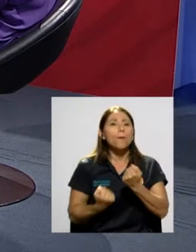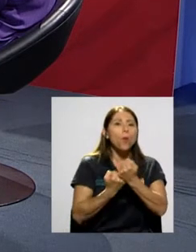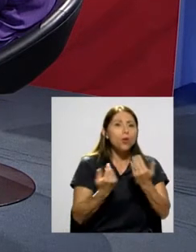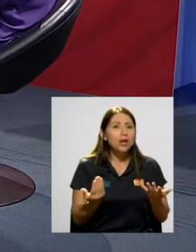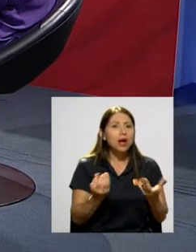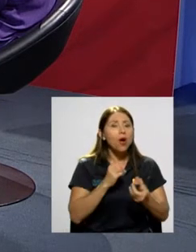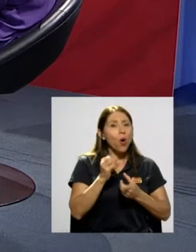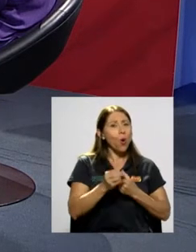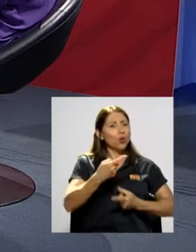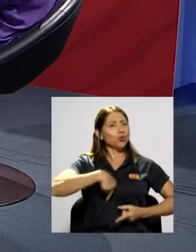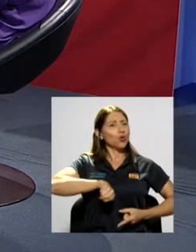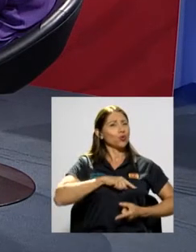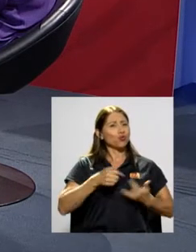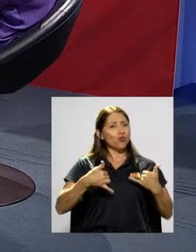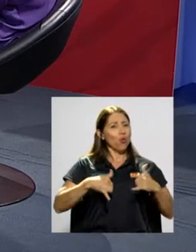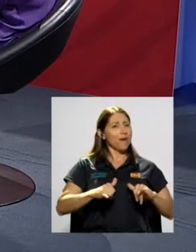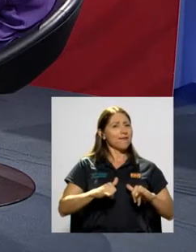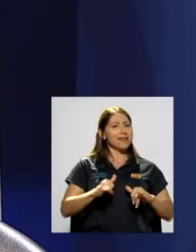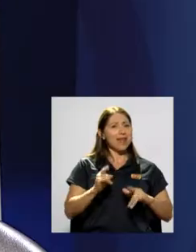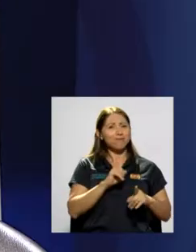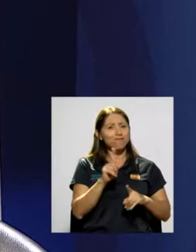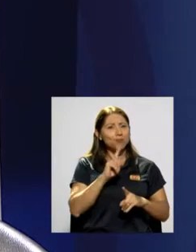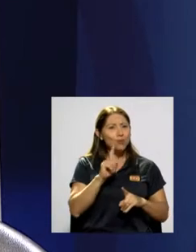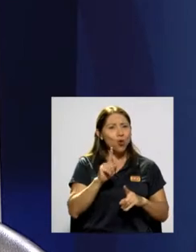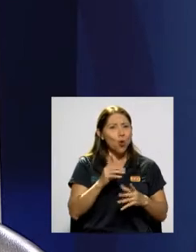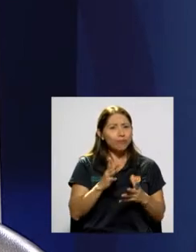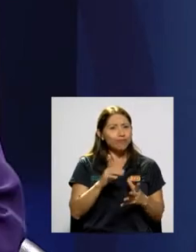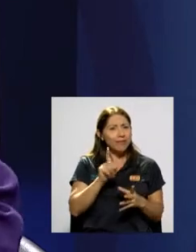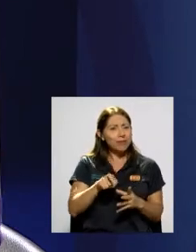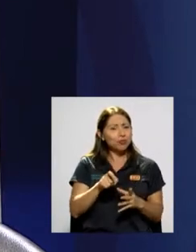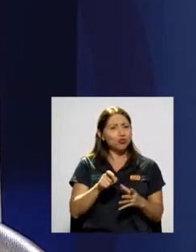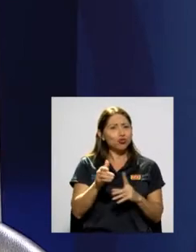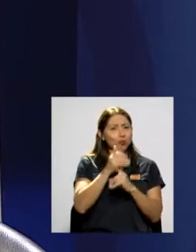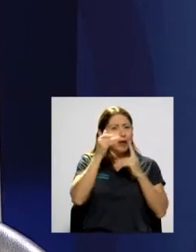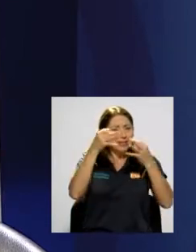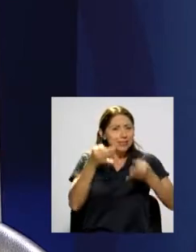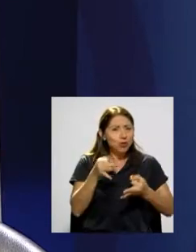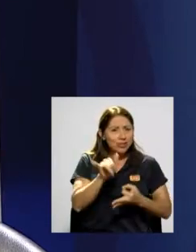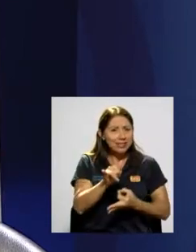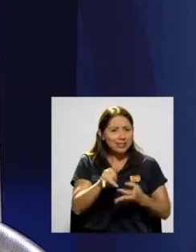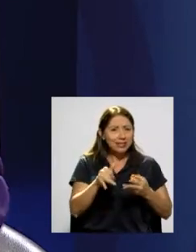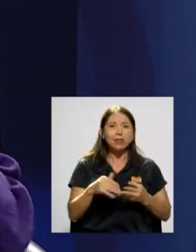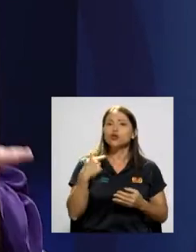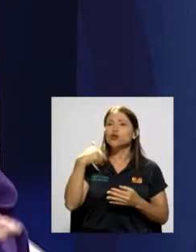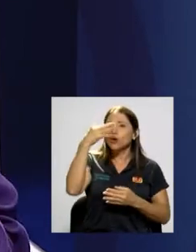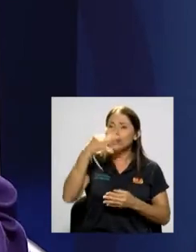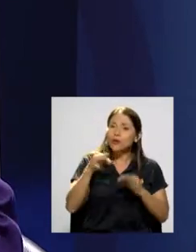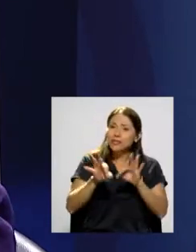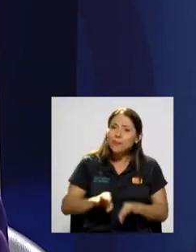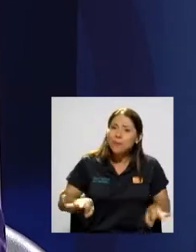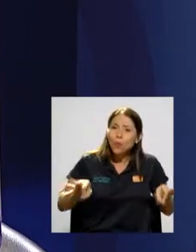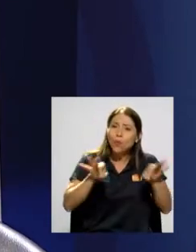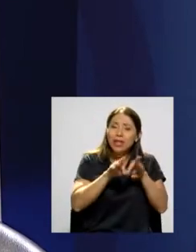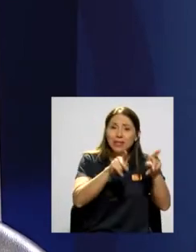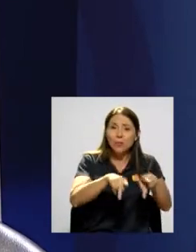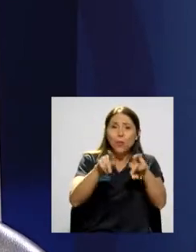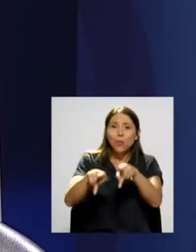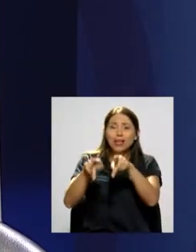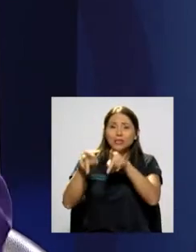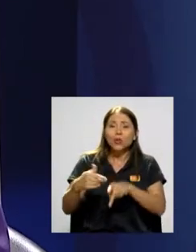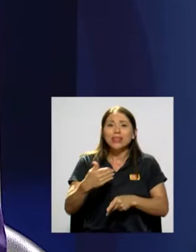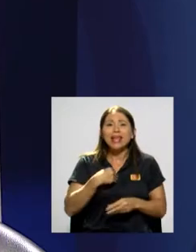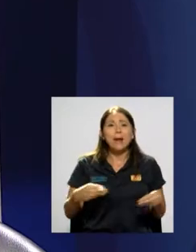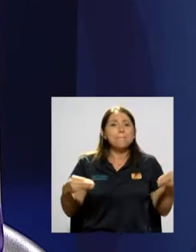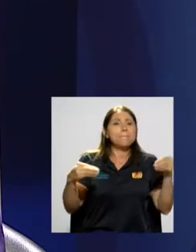medios tomen esas decisiones? Yo creo que es importante que la población pueda tener la mayor cantidad de información posible